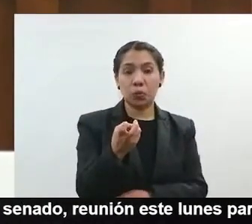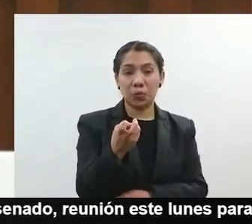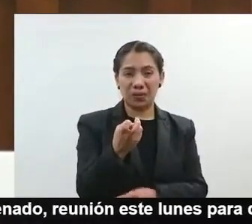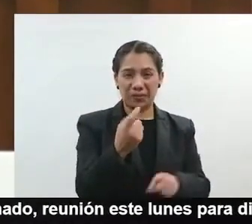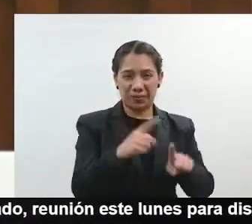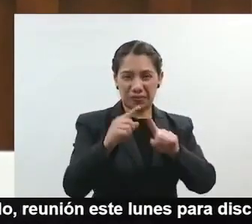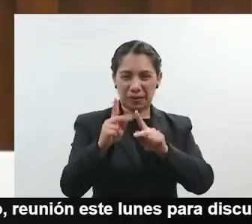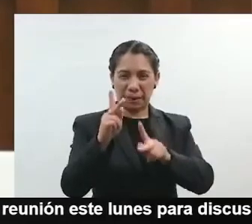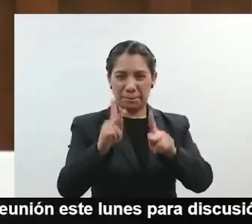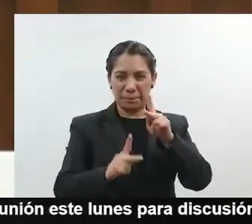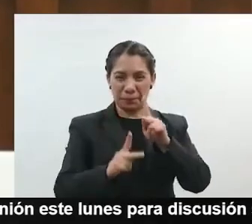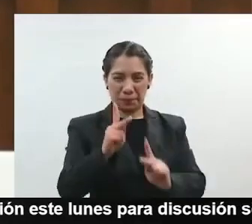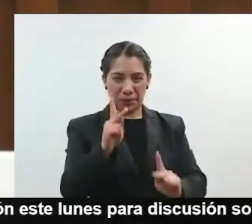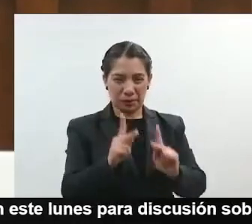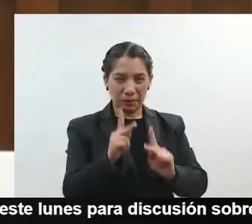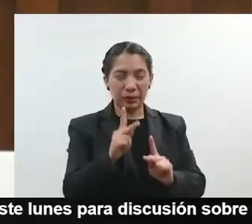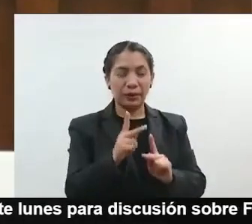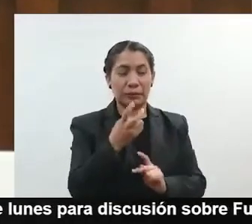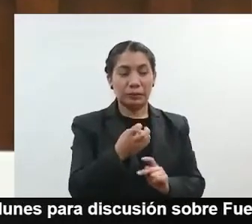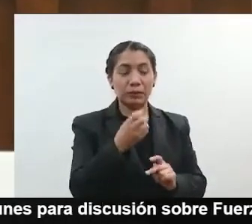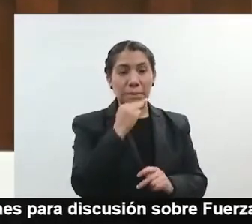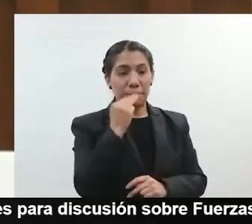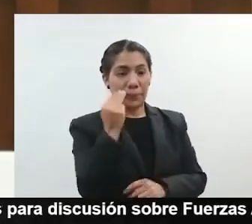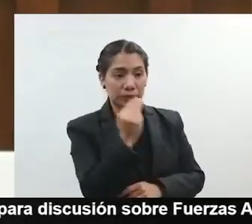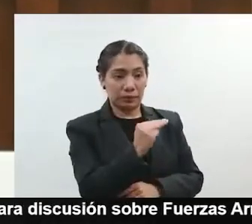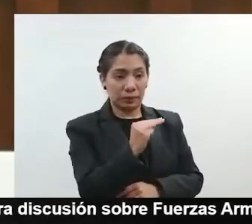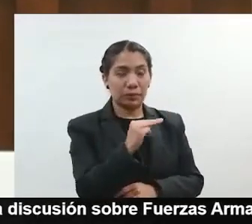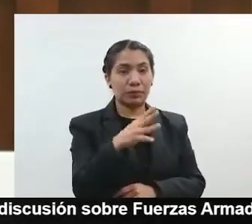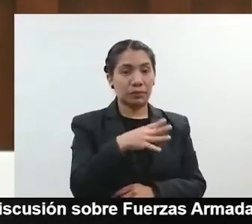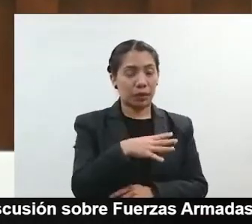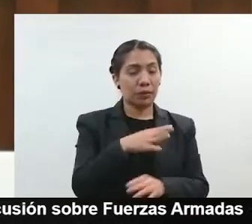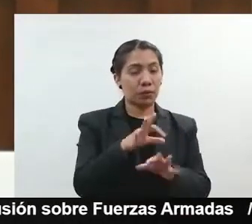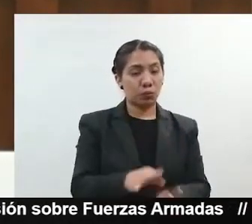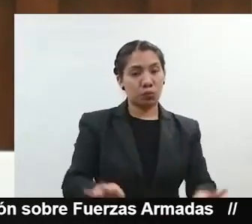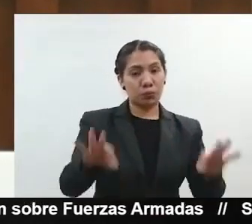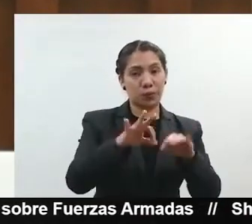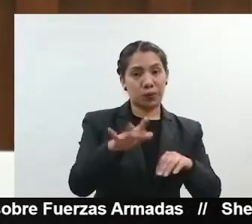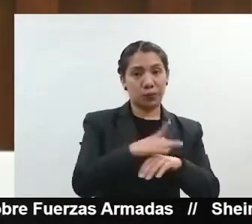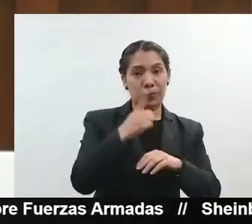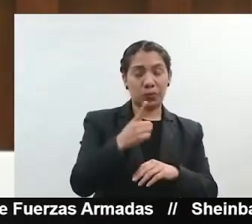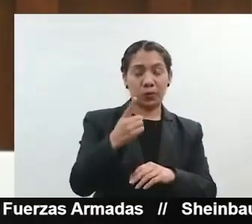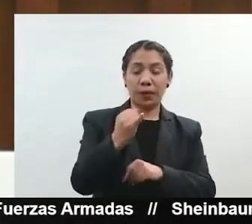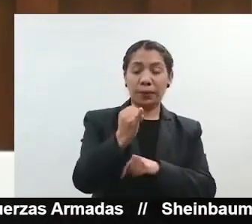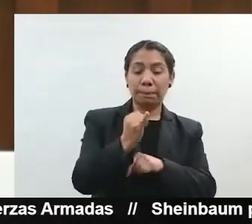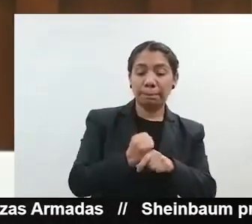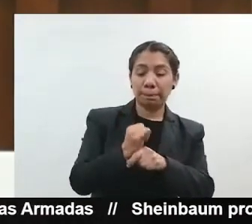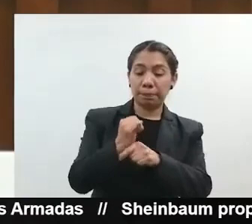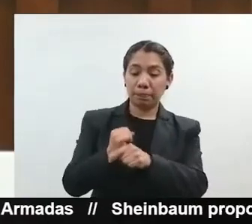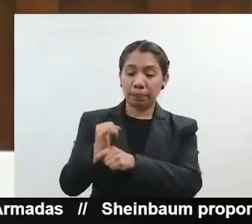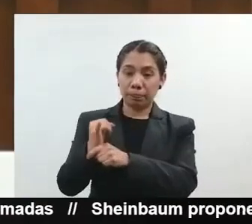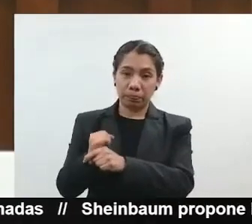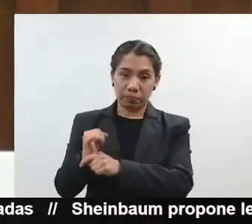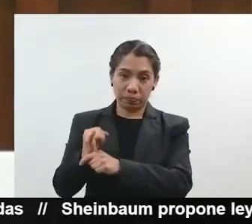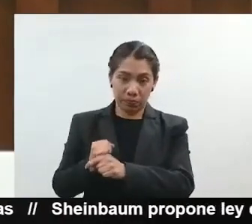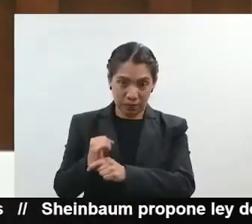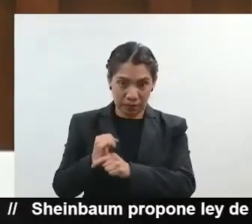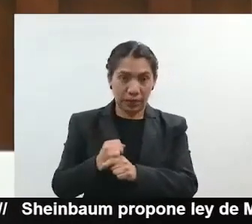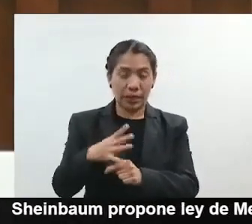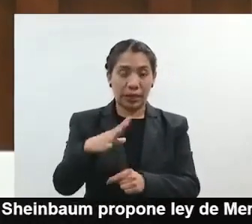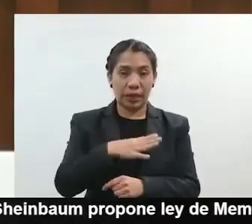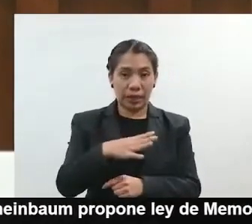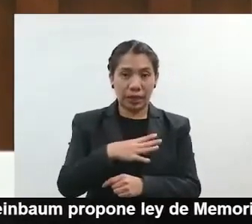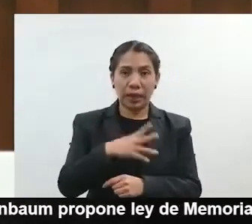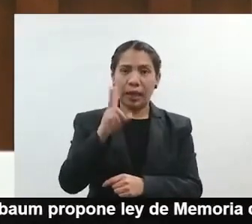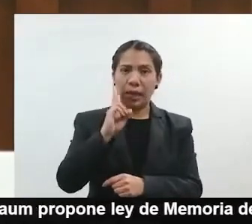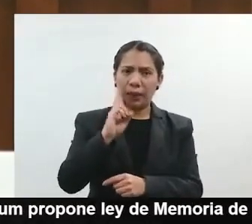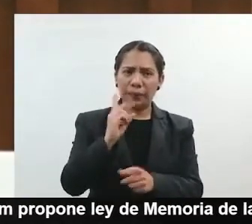de las evidencias que se encuentran en las investigaciones adelantadas por la UILCA se refiere a integrantes